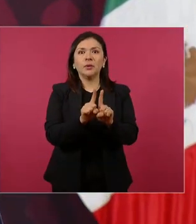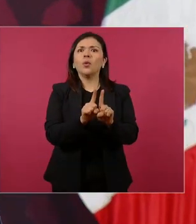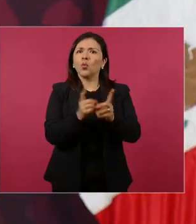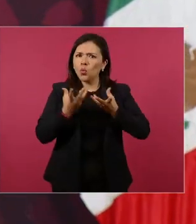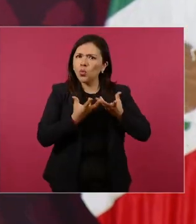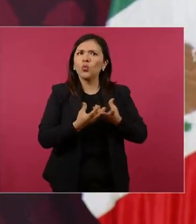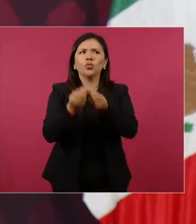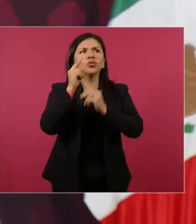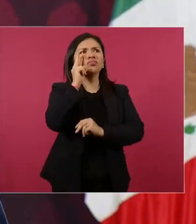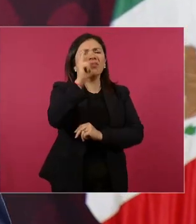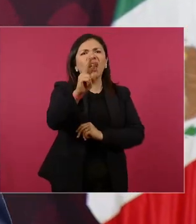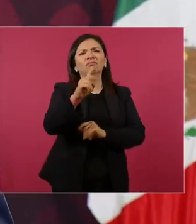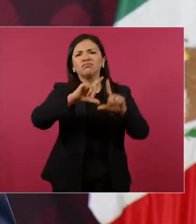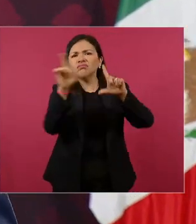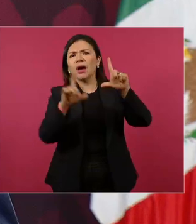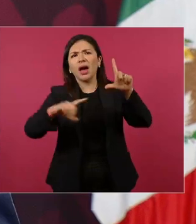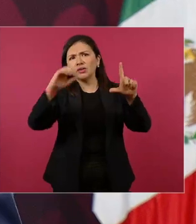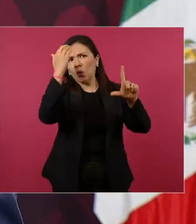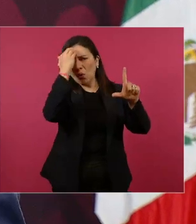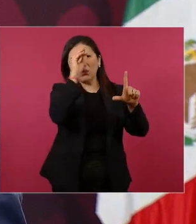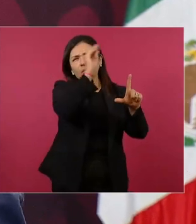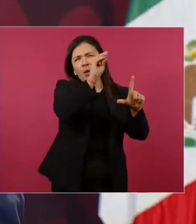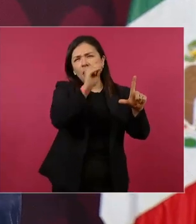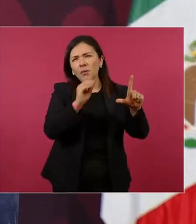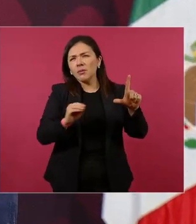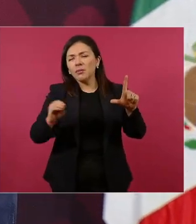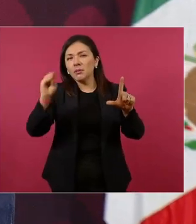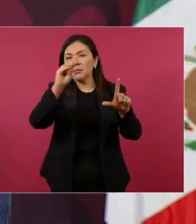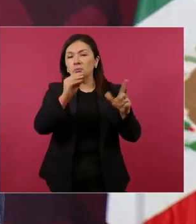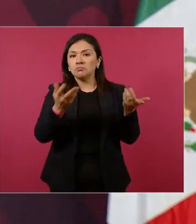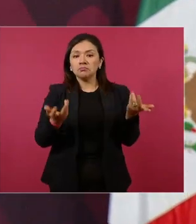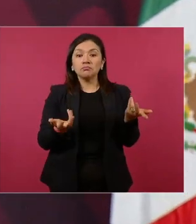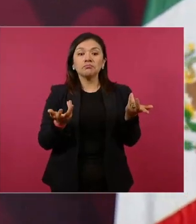recorrieran el país, y estamos